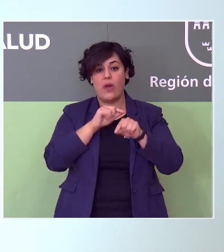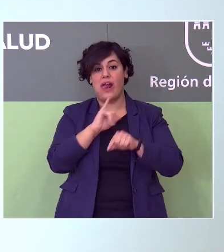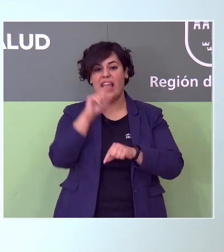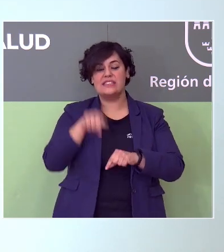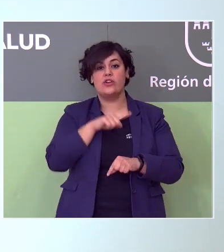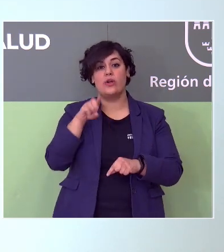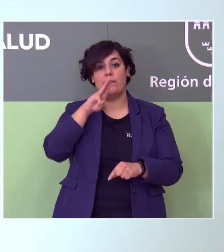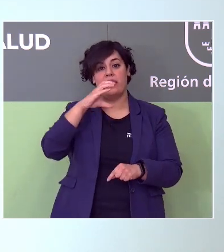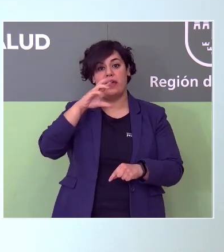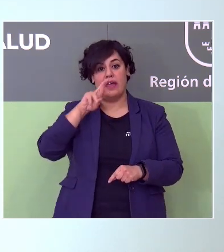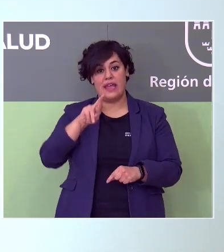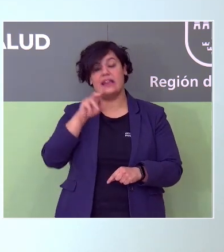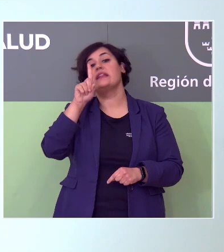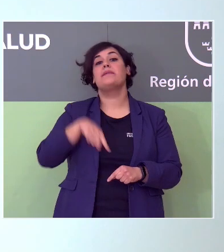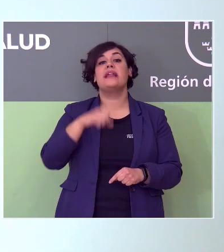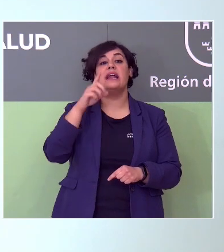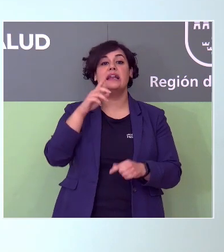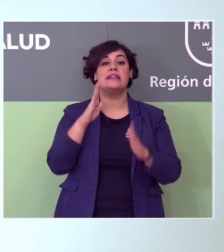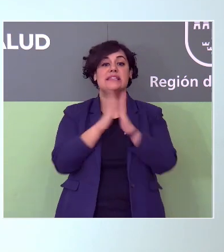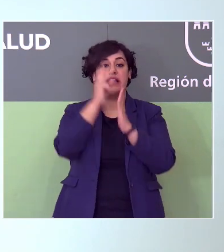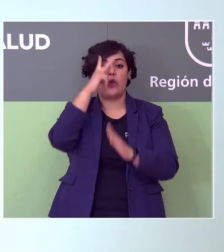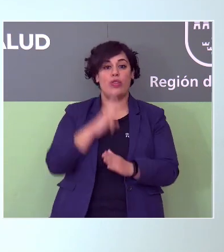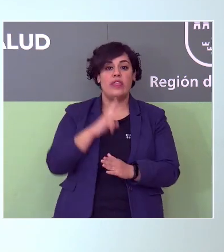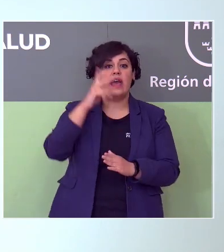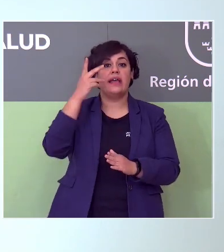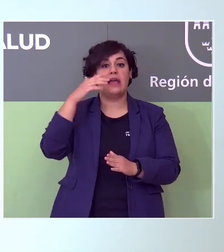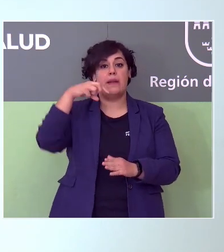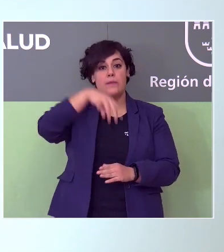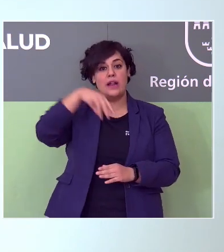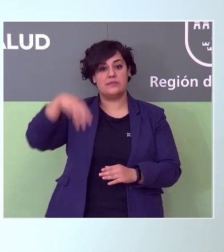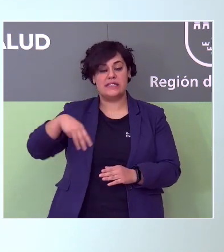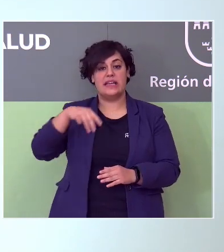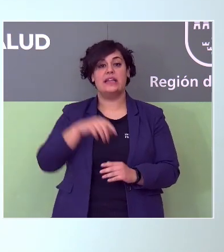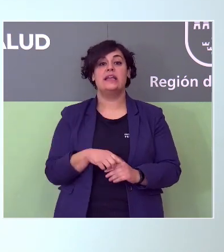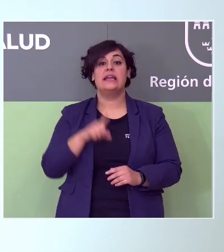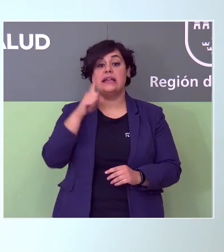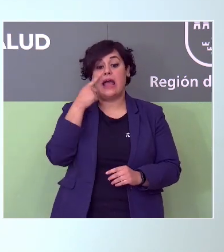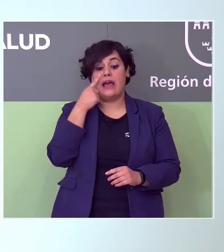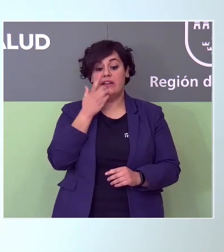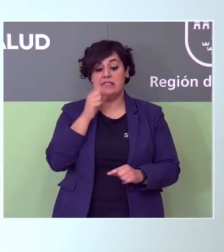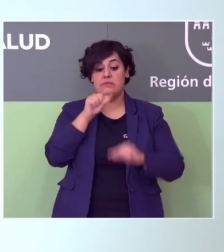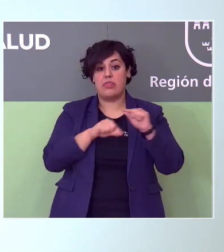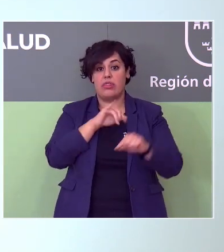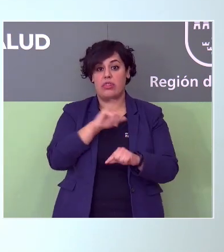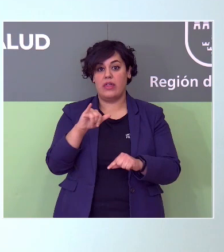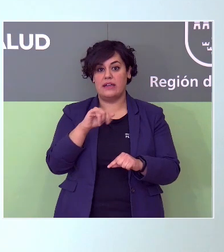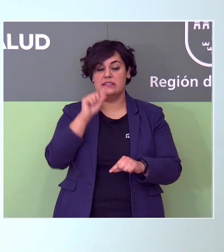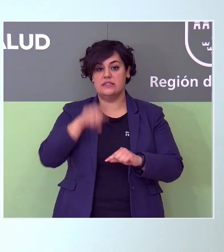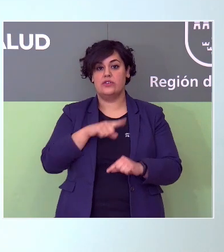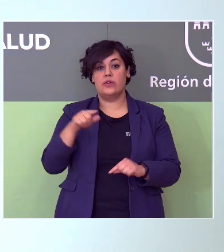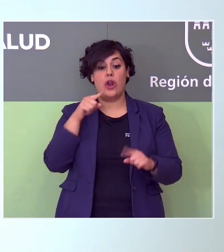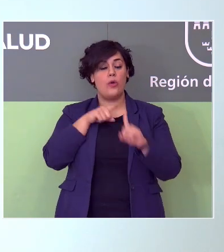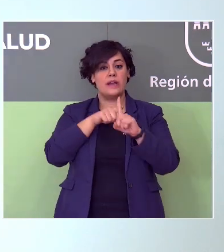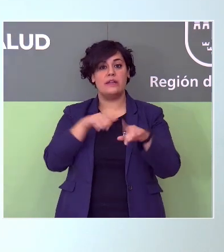Risaca, Santa Lucía y del Moral Meseguer, y los 6 puntos COVID-19 de la región. El objetivo es empezar en estos 3 centros